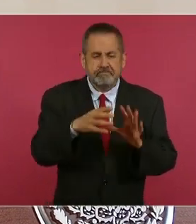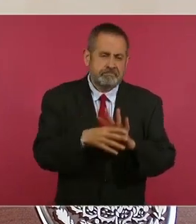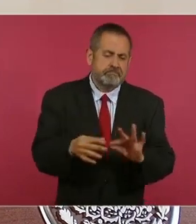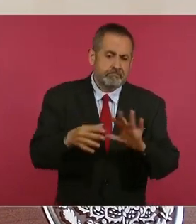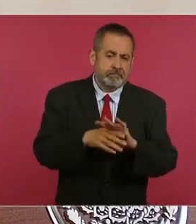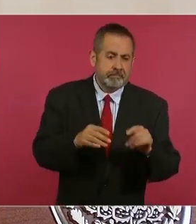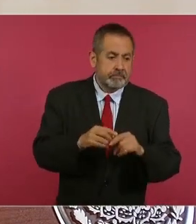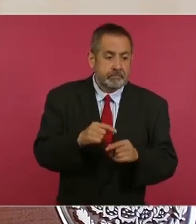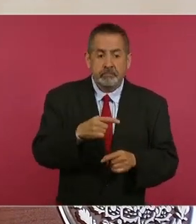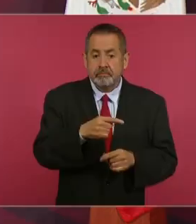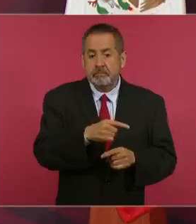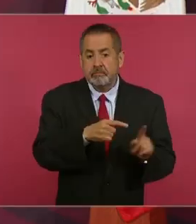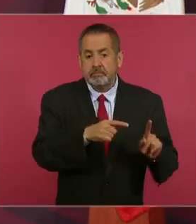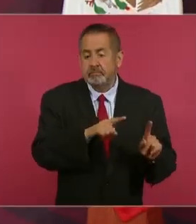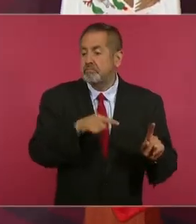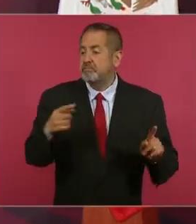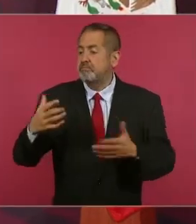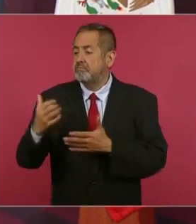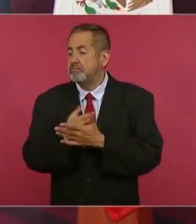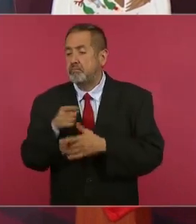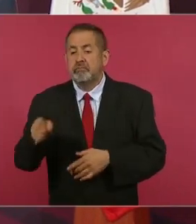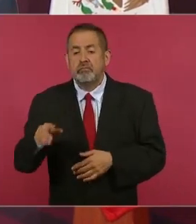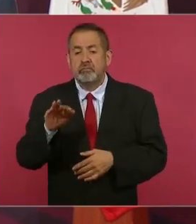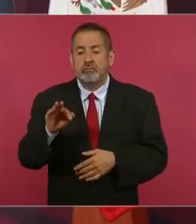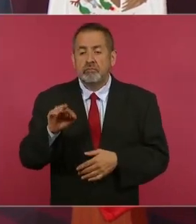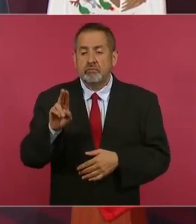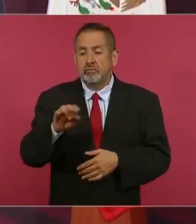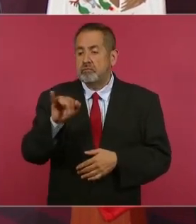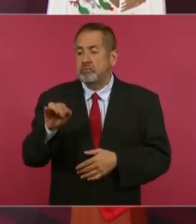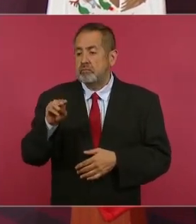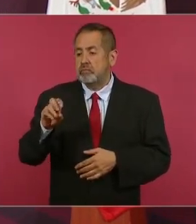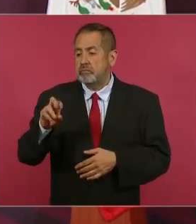y le ganó Fujimori.